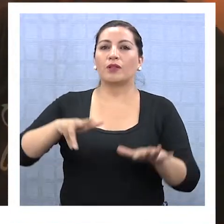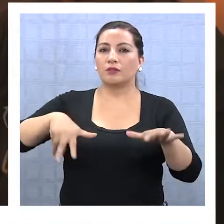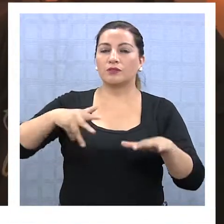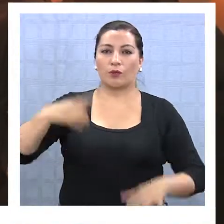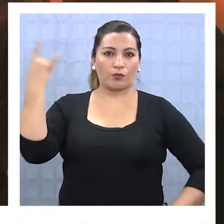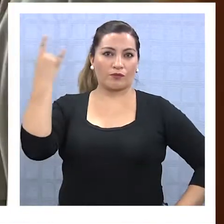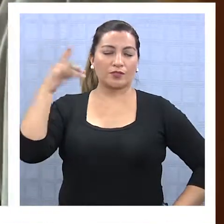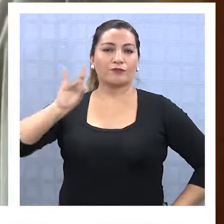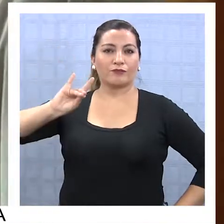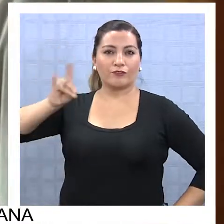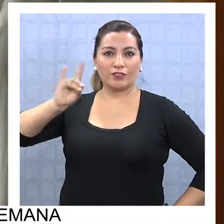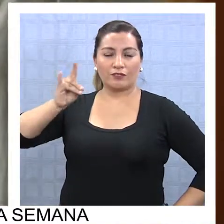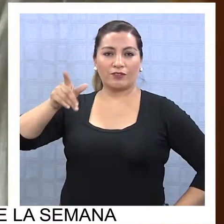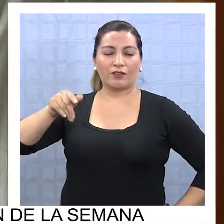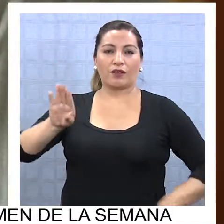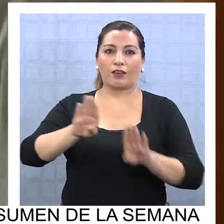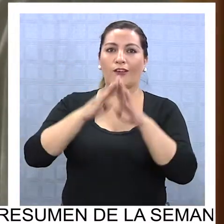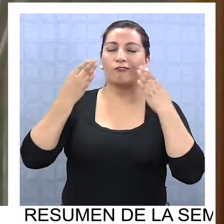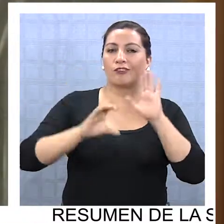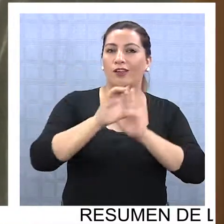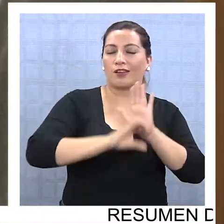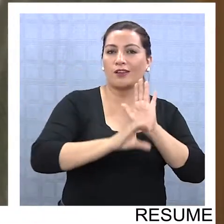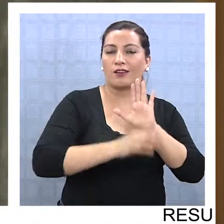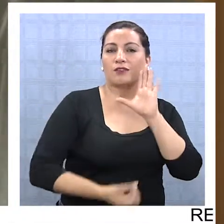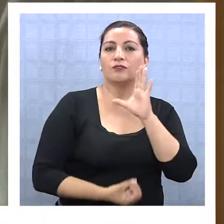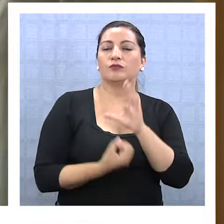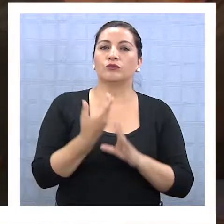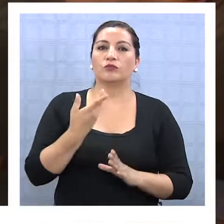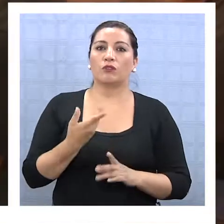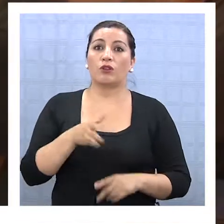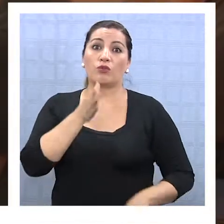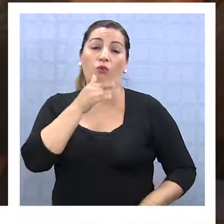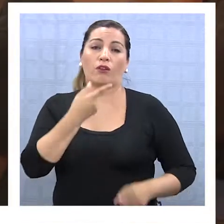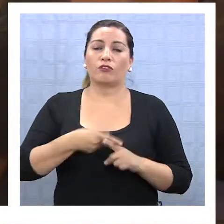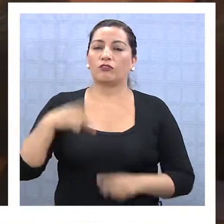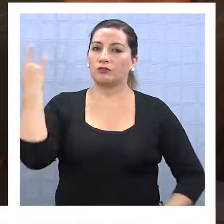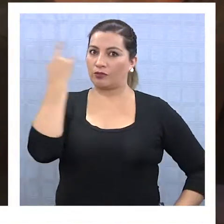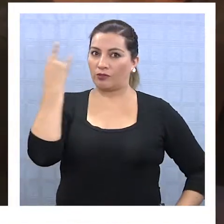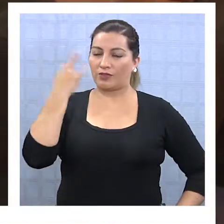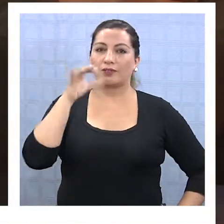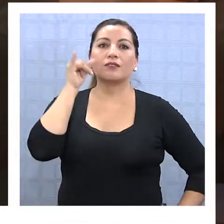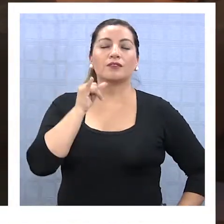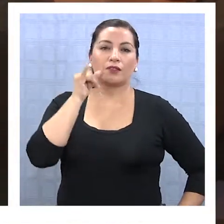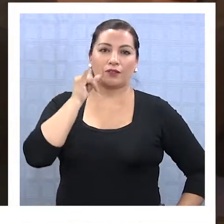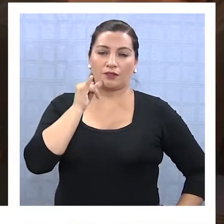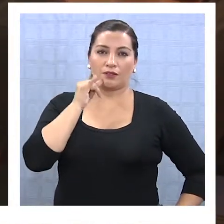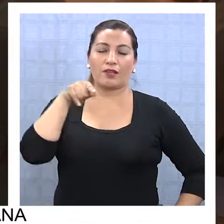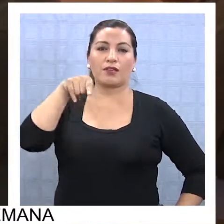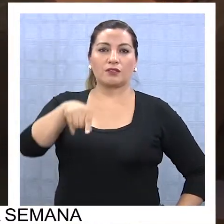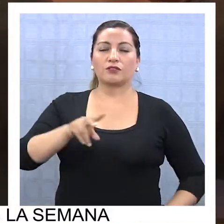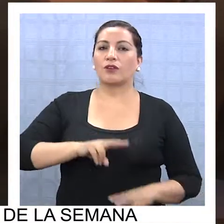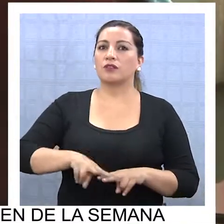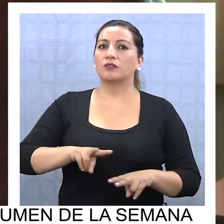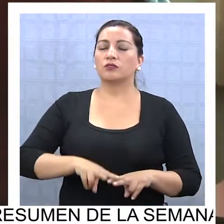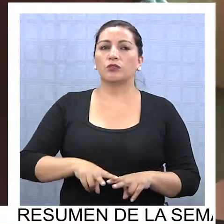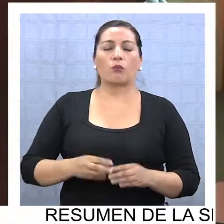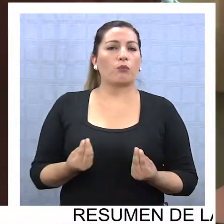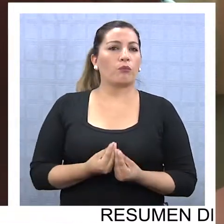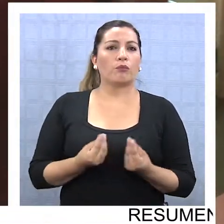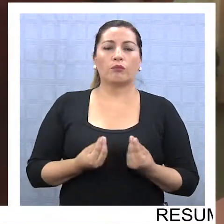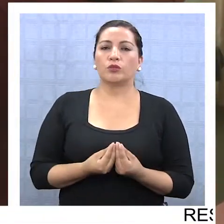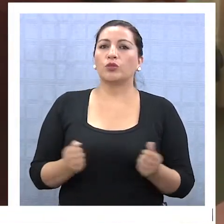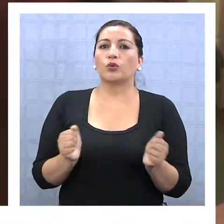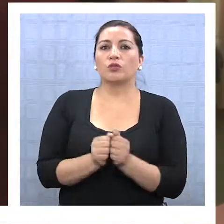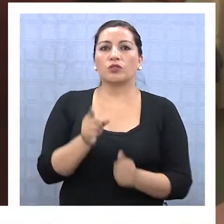la Universidad Bolivariana abrió dos carreras que nos imparten en otras casas de estudios superiores de la ciudad y las cuales han sido abordadas